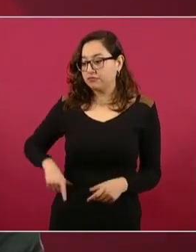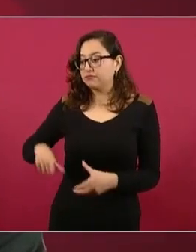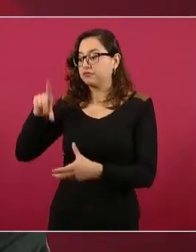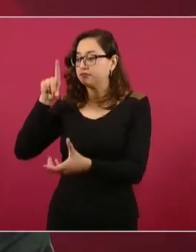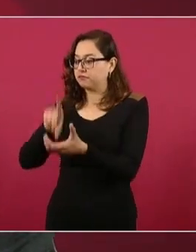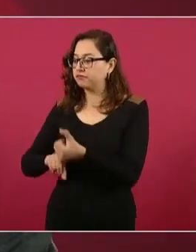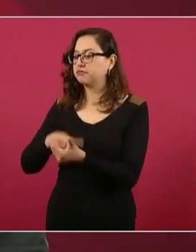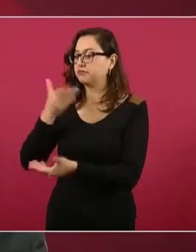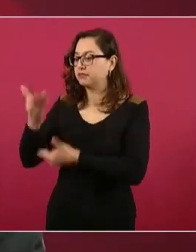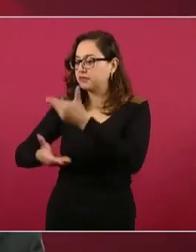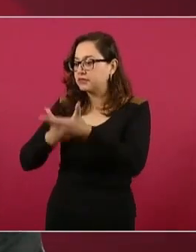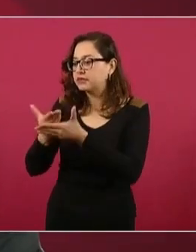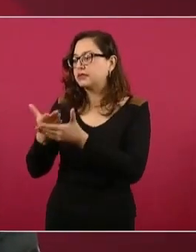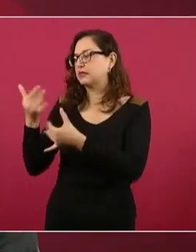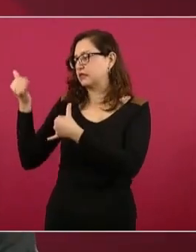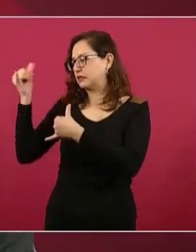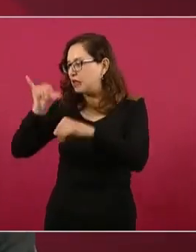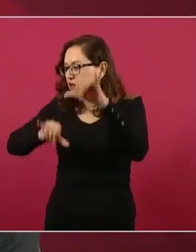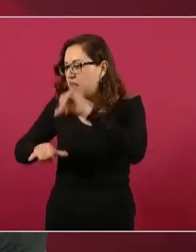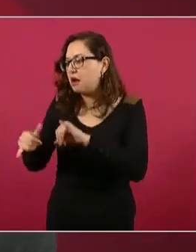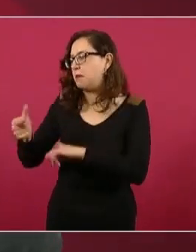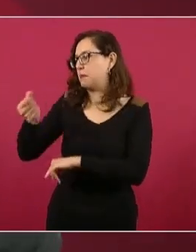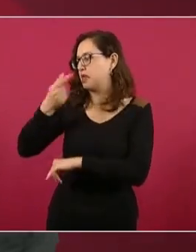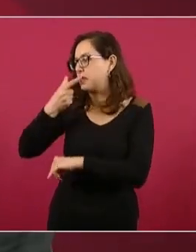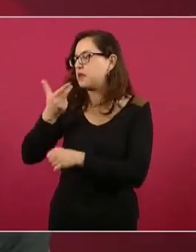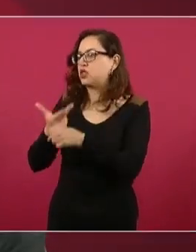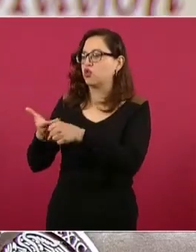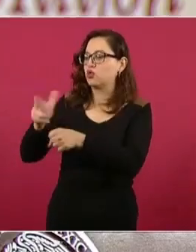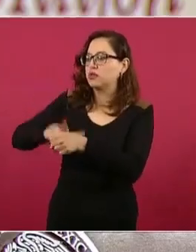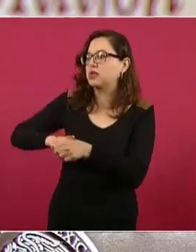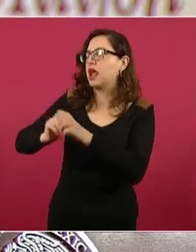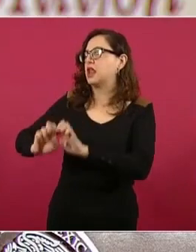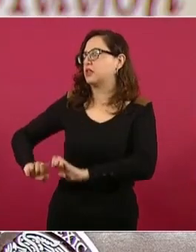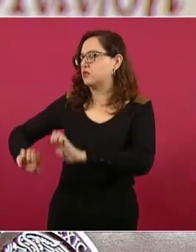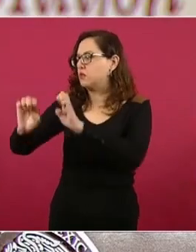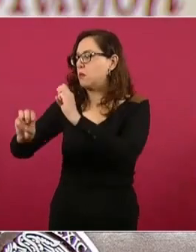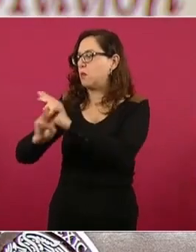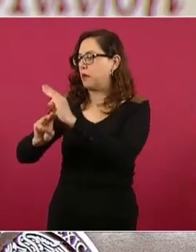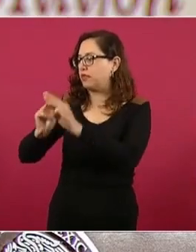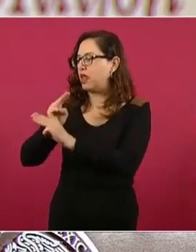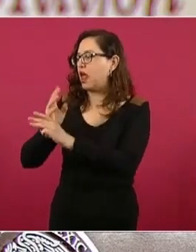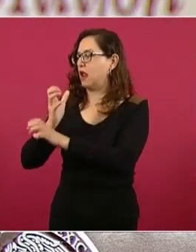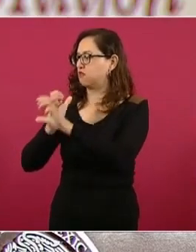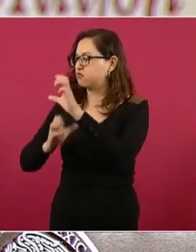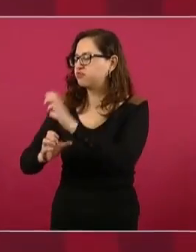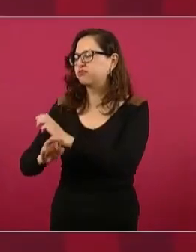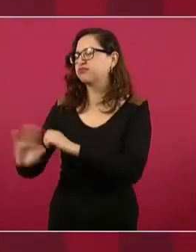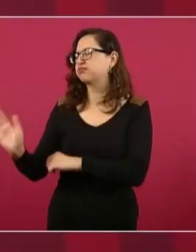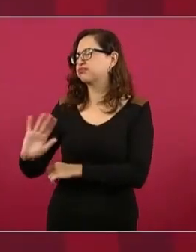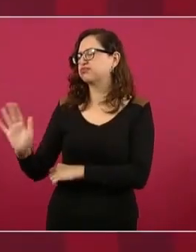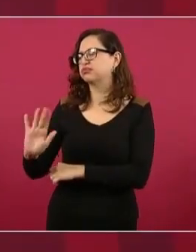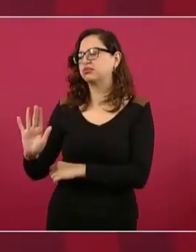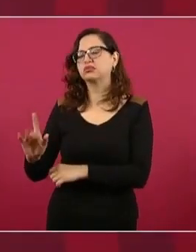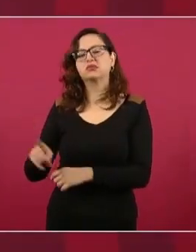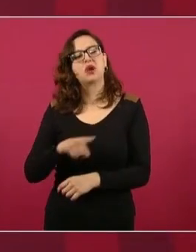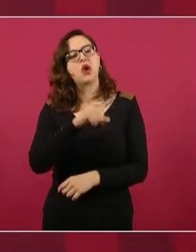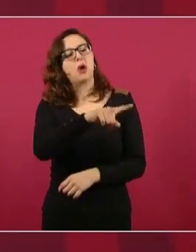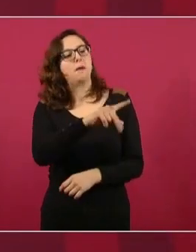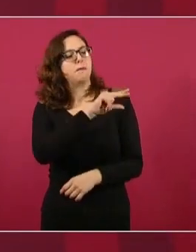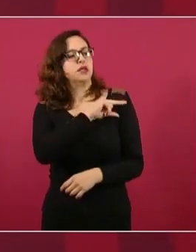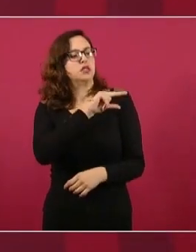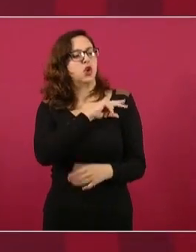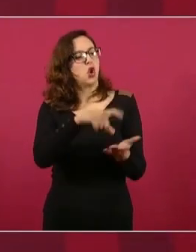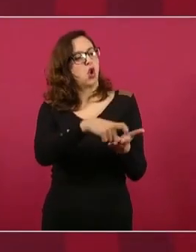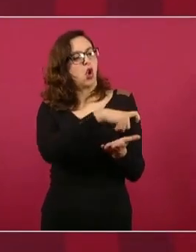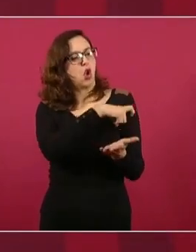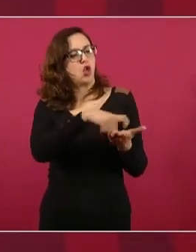los servicios y tener al personal, tener las instalaciones, tener los insumos y el equipamiento, subcontrataba